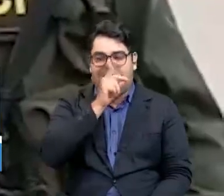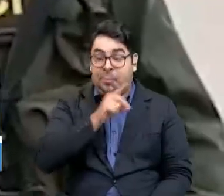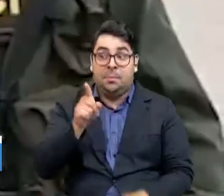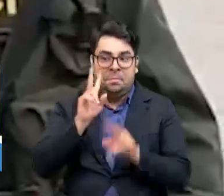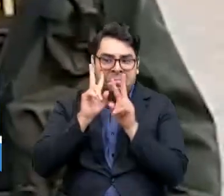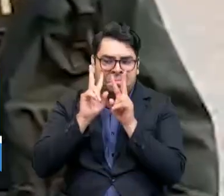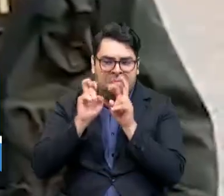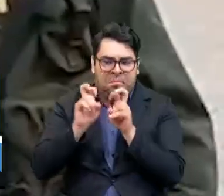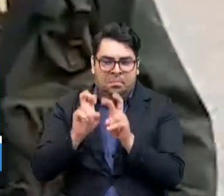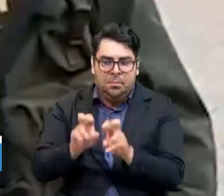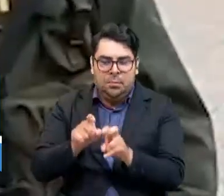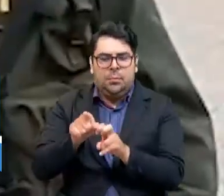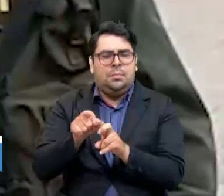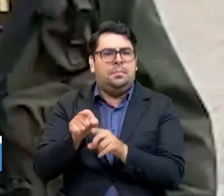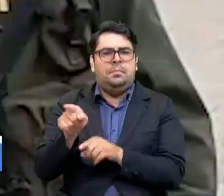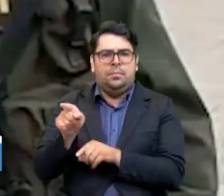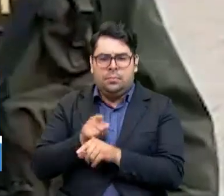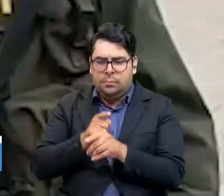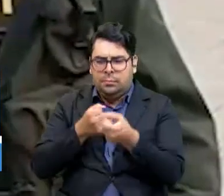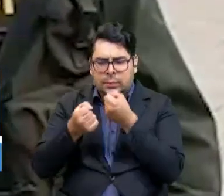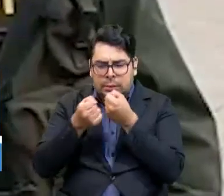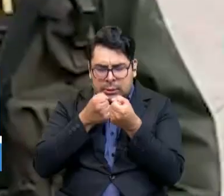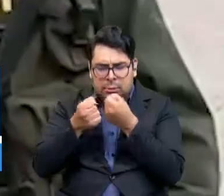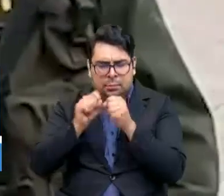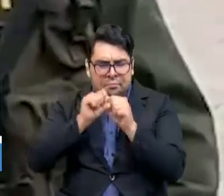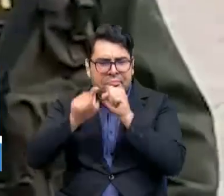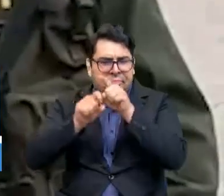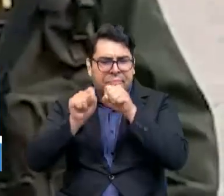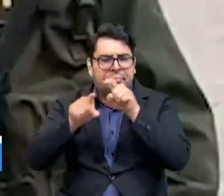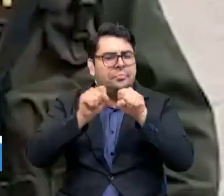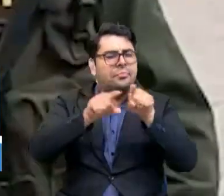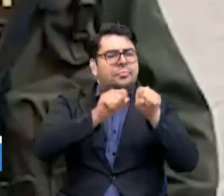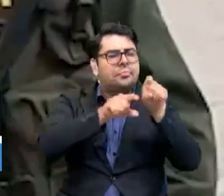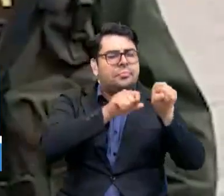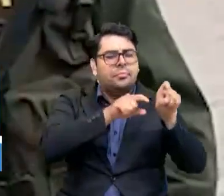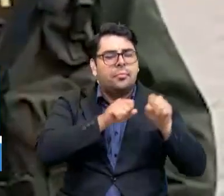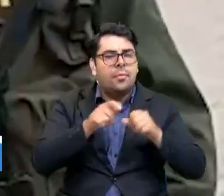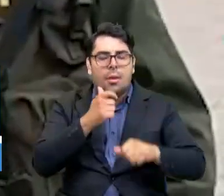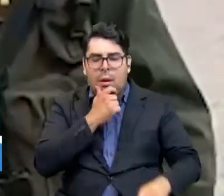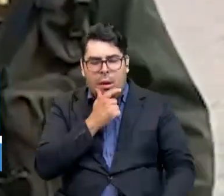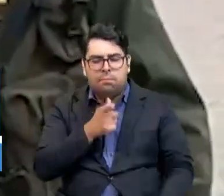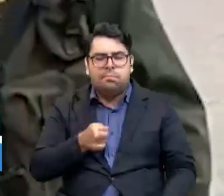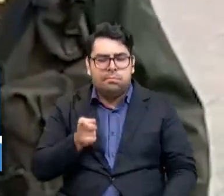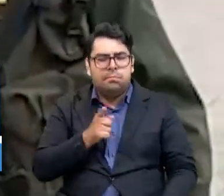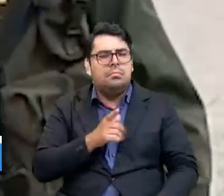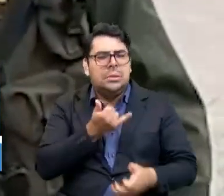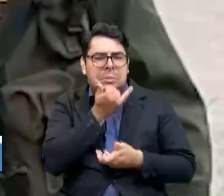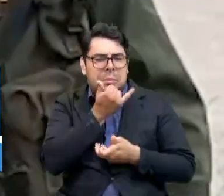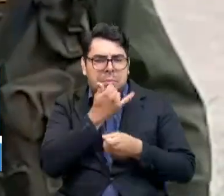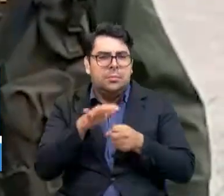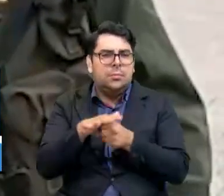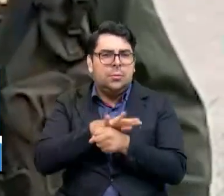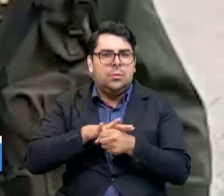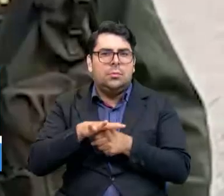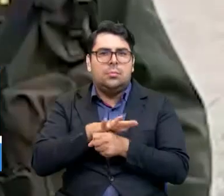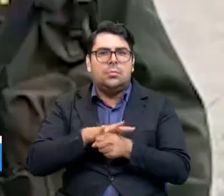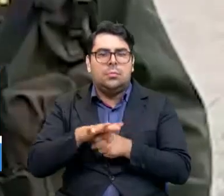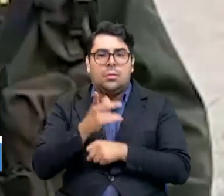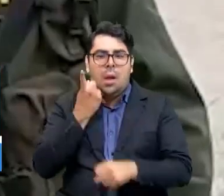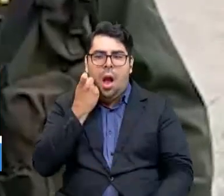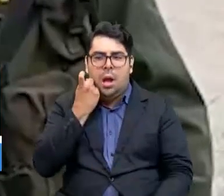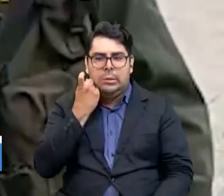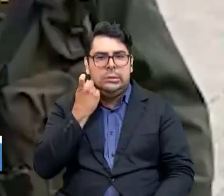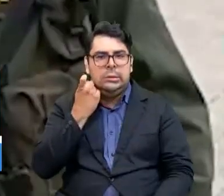indagaciones, entrevistas y también las versiones judiciales a lo correspondiente en el hurto que se realizó el día de